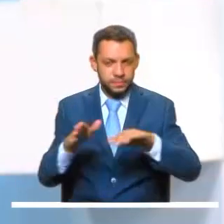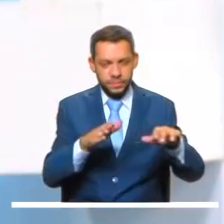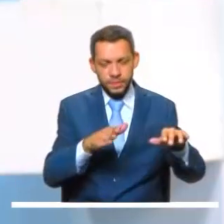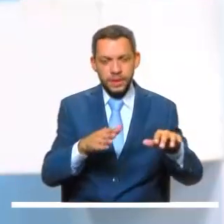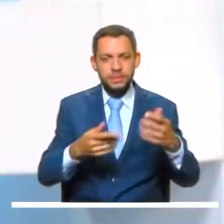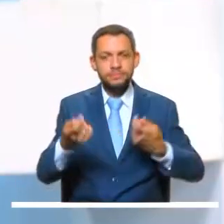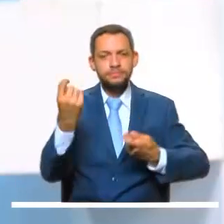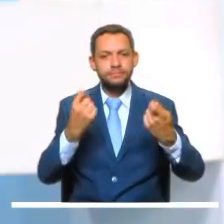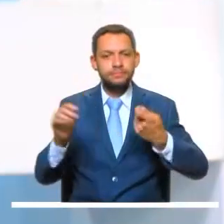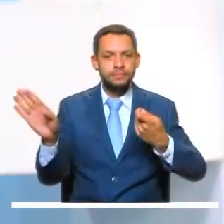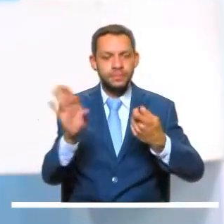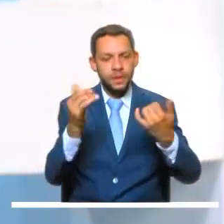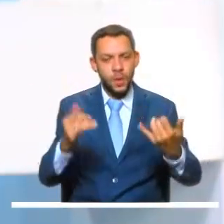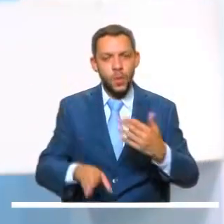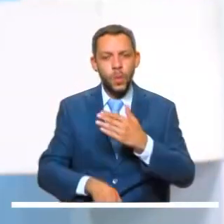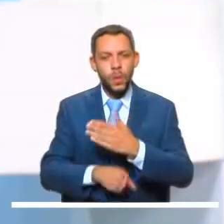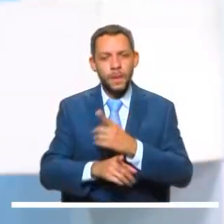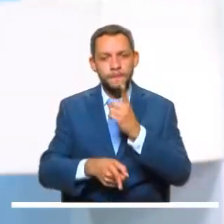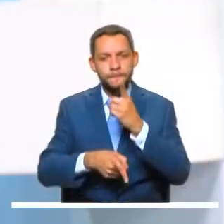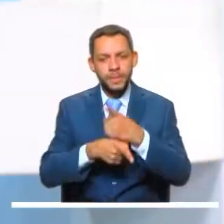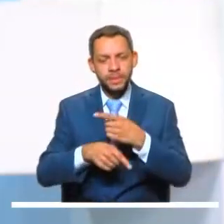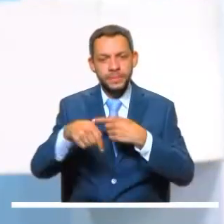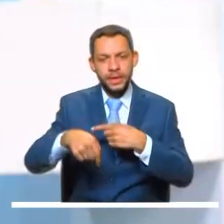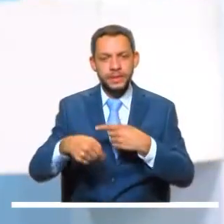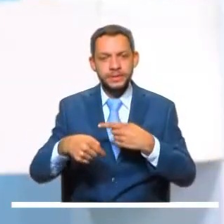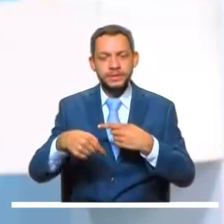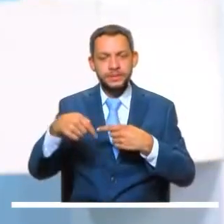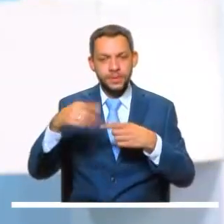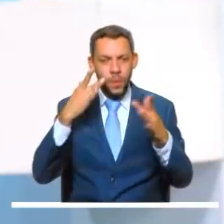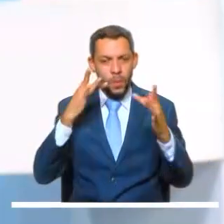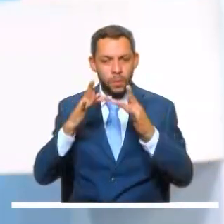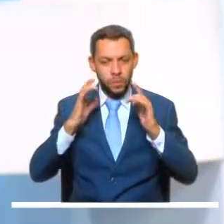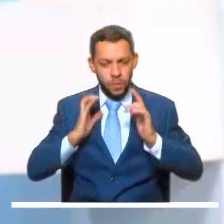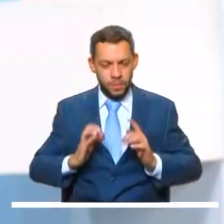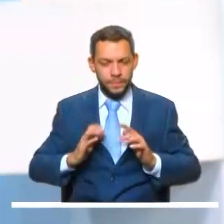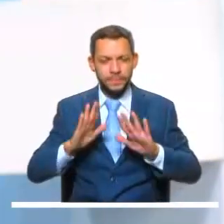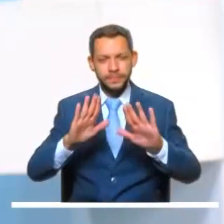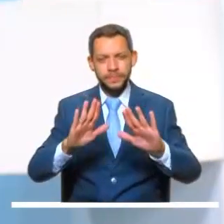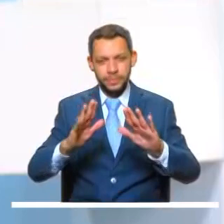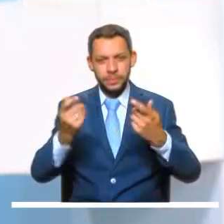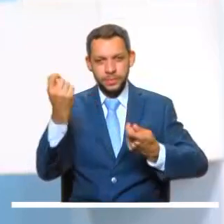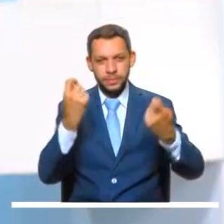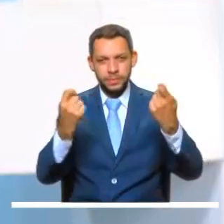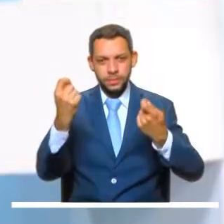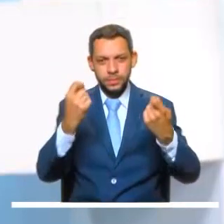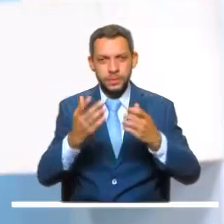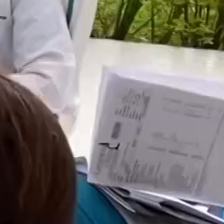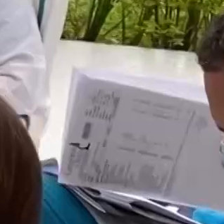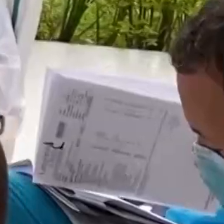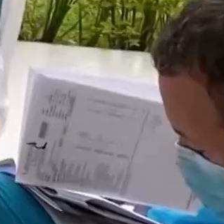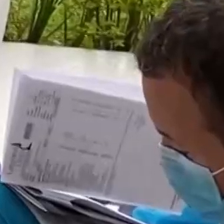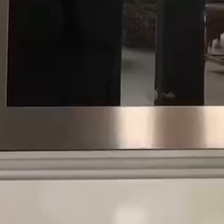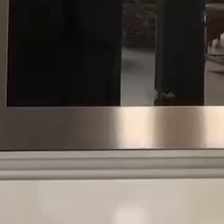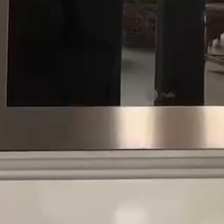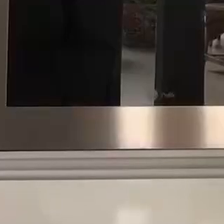y volvemos en directo con el doctor urgente que rojas y con ustedes desde luego aquí en conexión vital